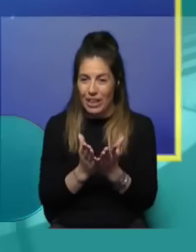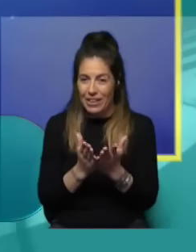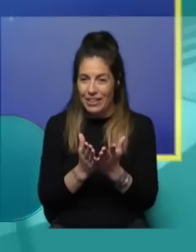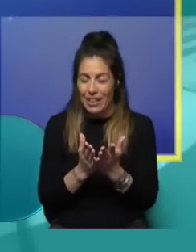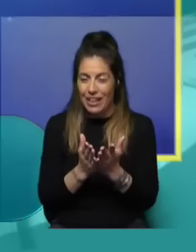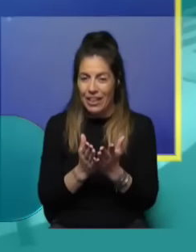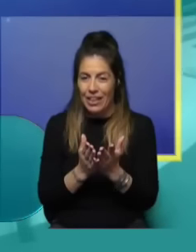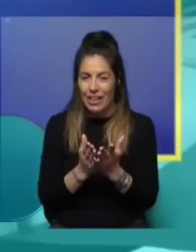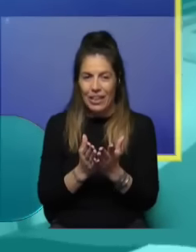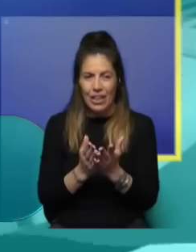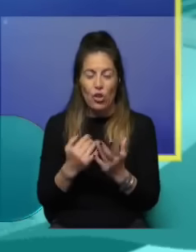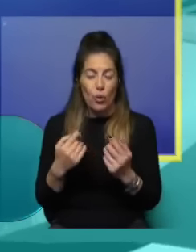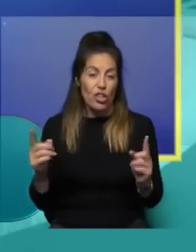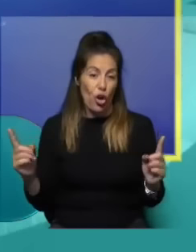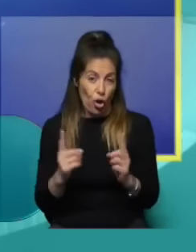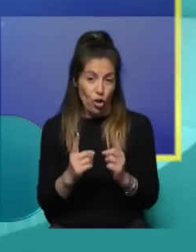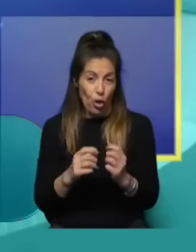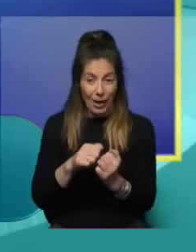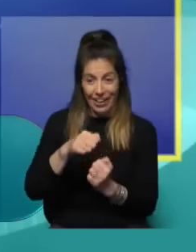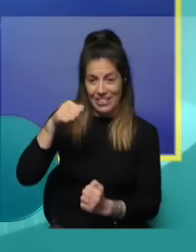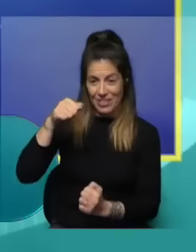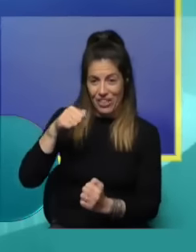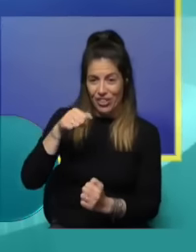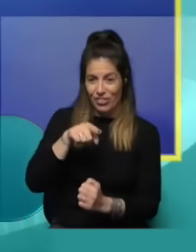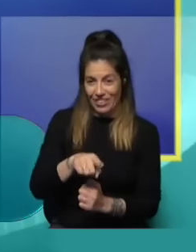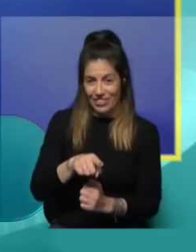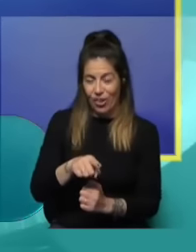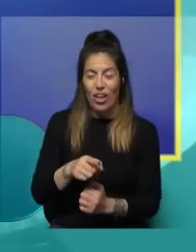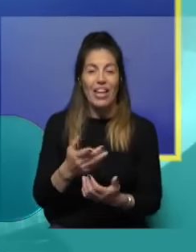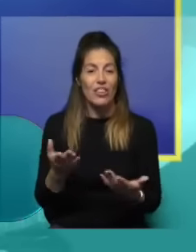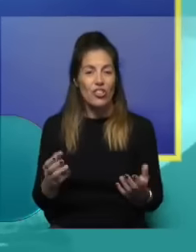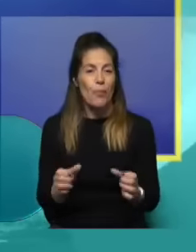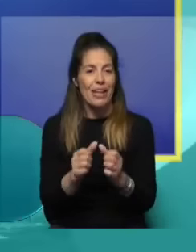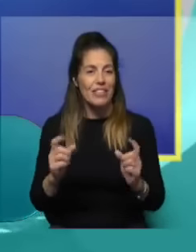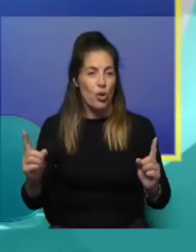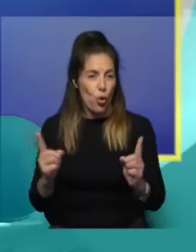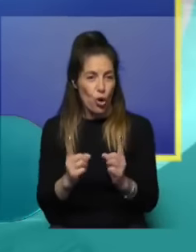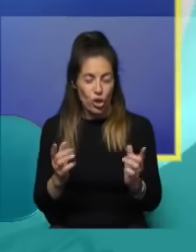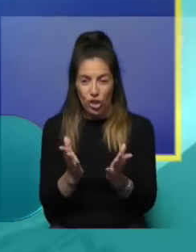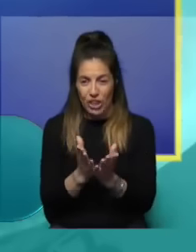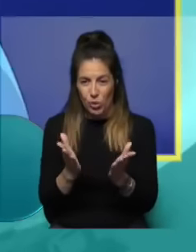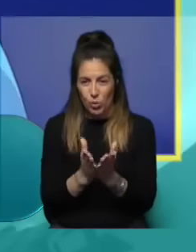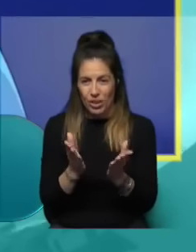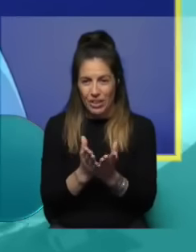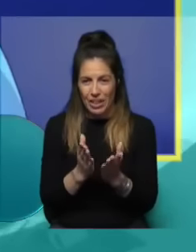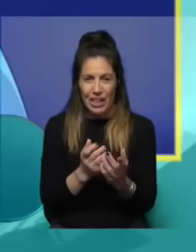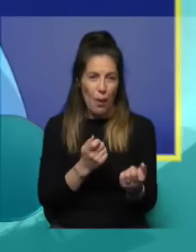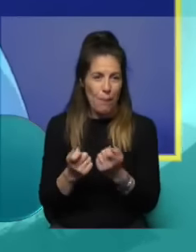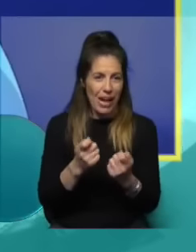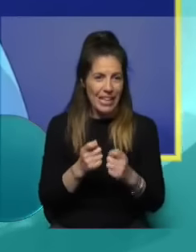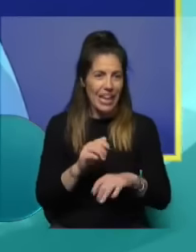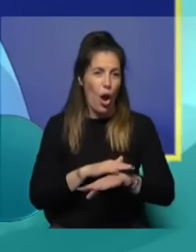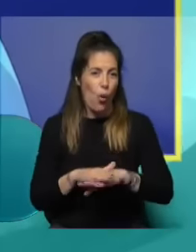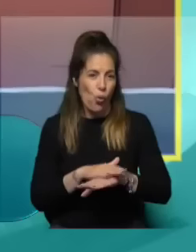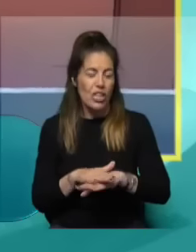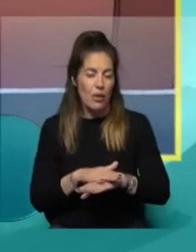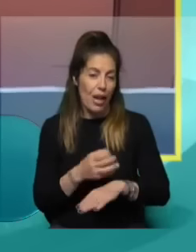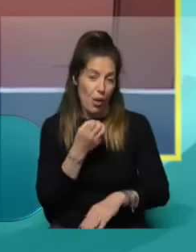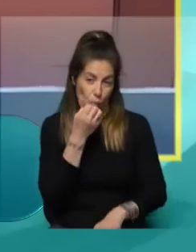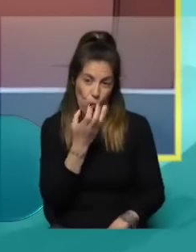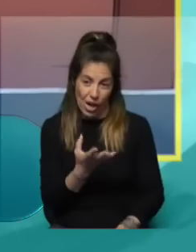animación, de graduación. Y para hacer un corto de estudiante maneja un nivel de animación bastante